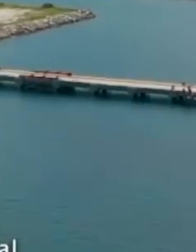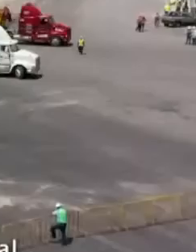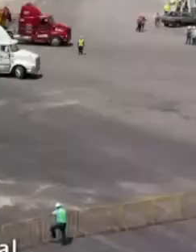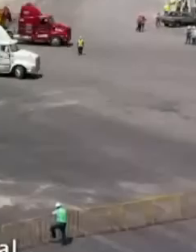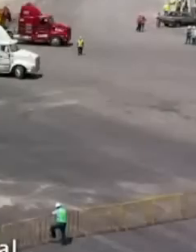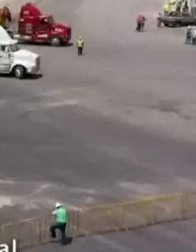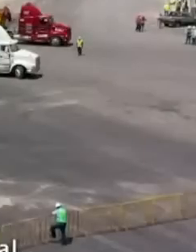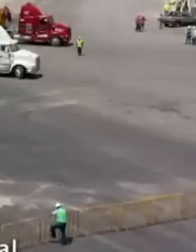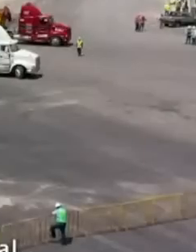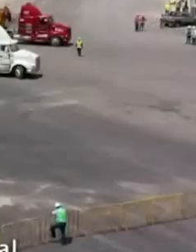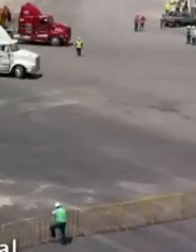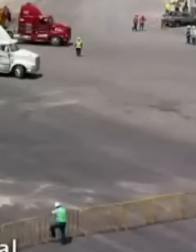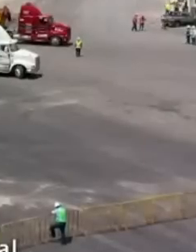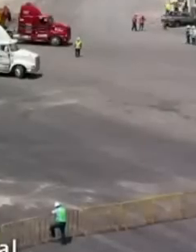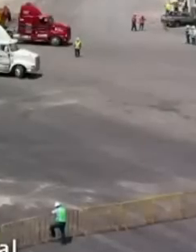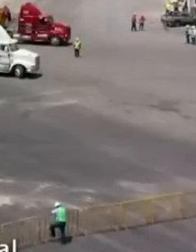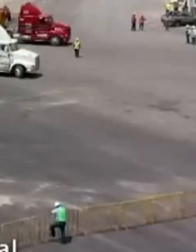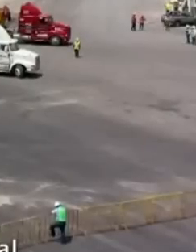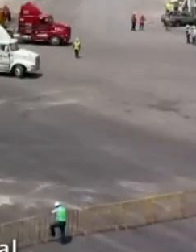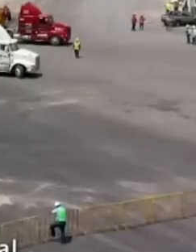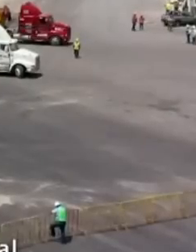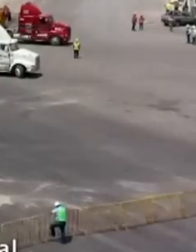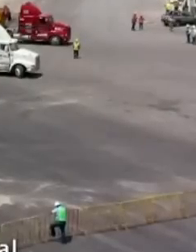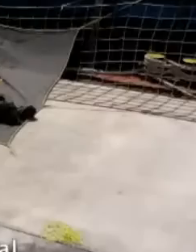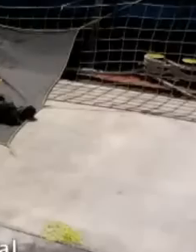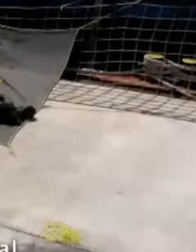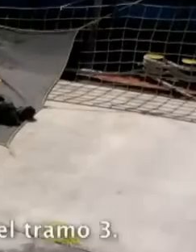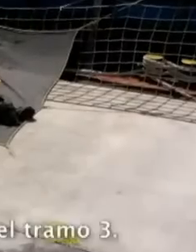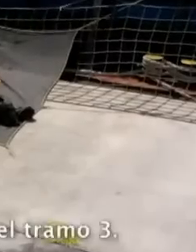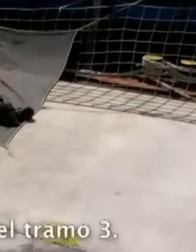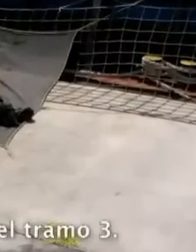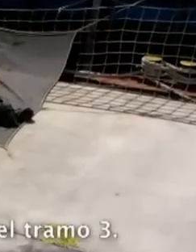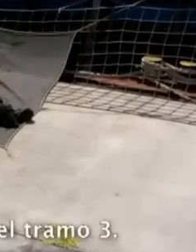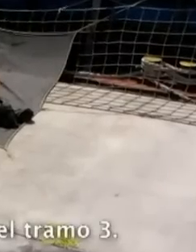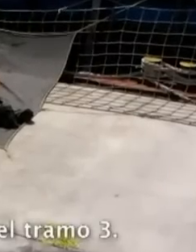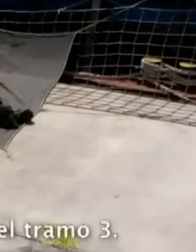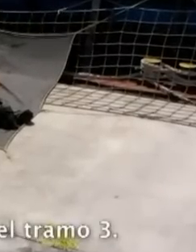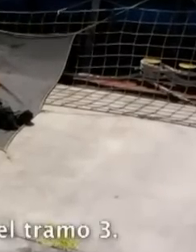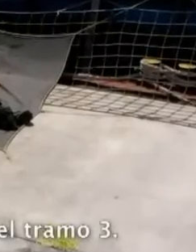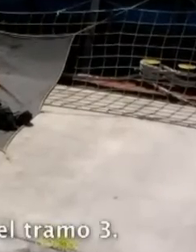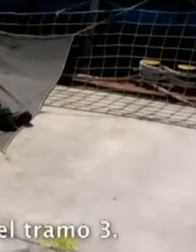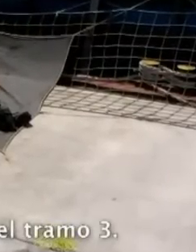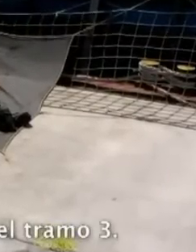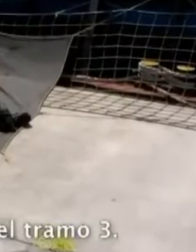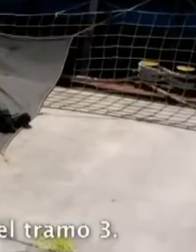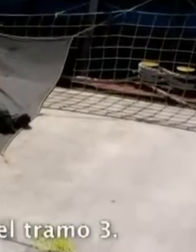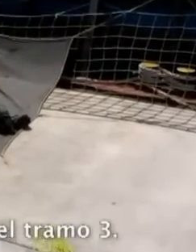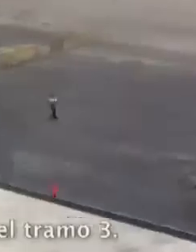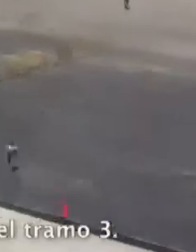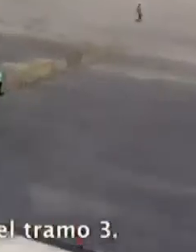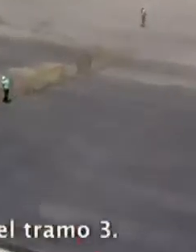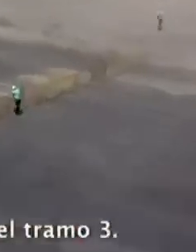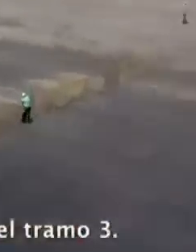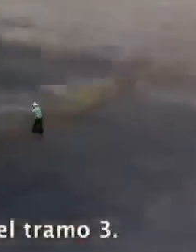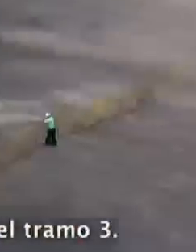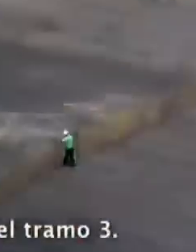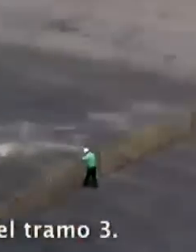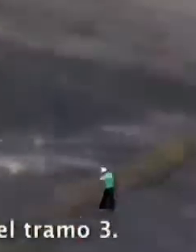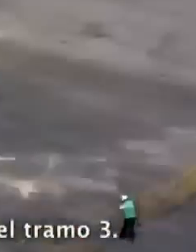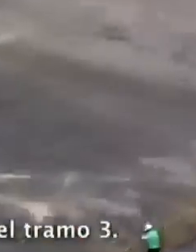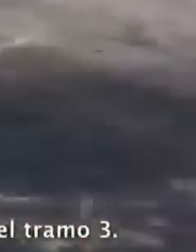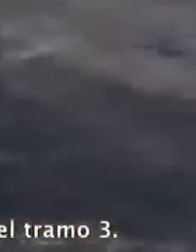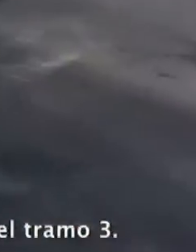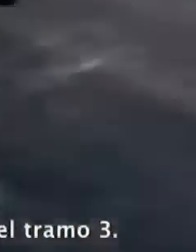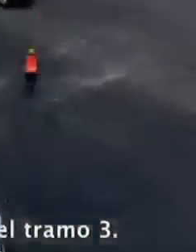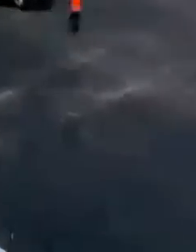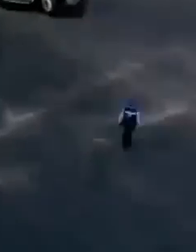de septiembre al muelle 4 de la Administración Portuaria Integral, con 7.320 toneladas de material que será destinada para